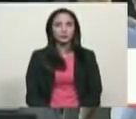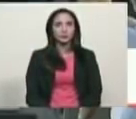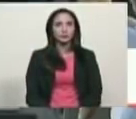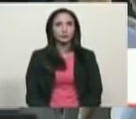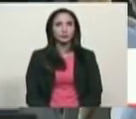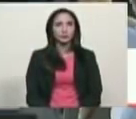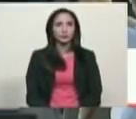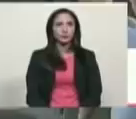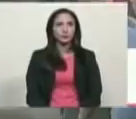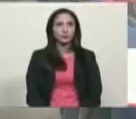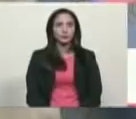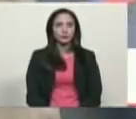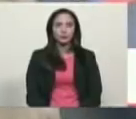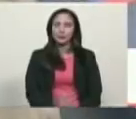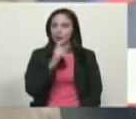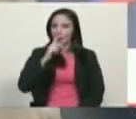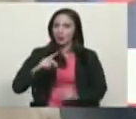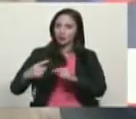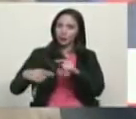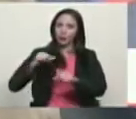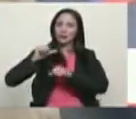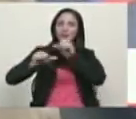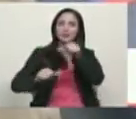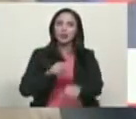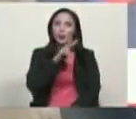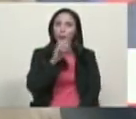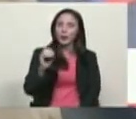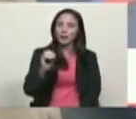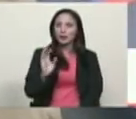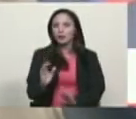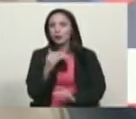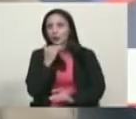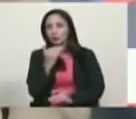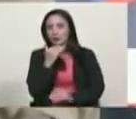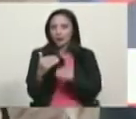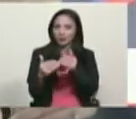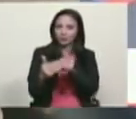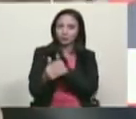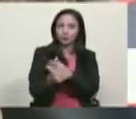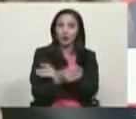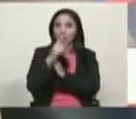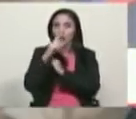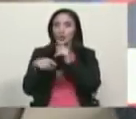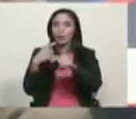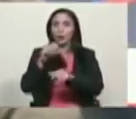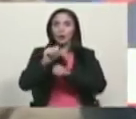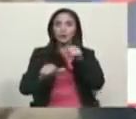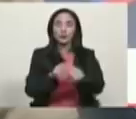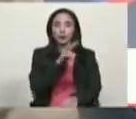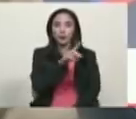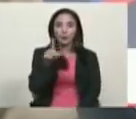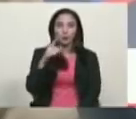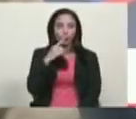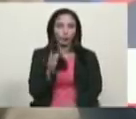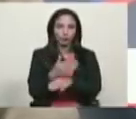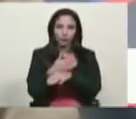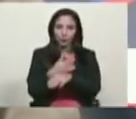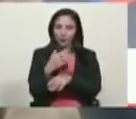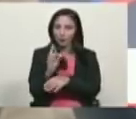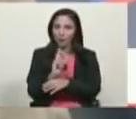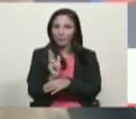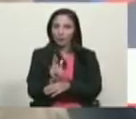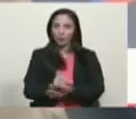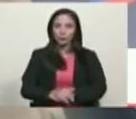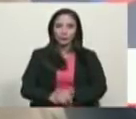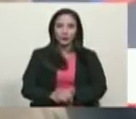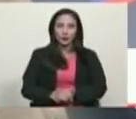Y el siglo XX ya casi al final, y el siglo XXI tempranero llegando en